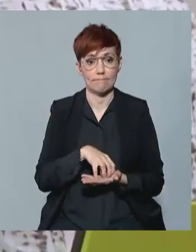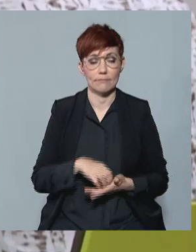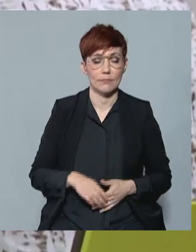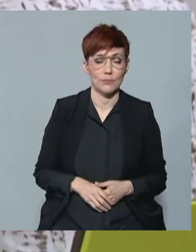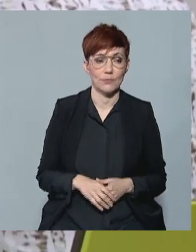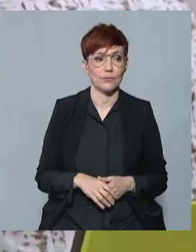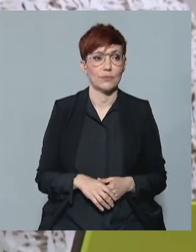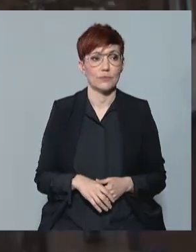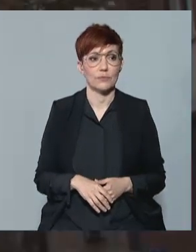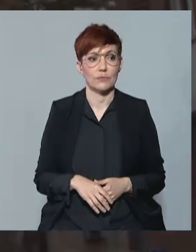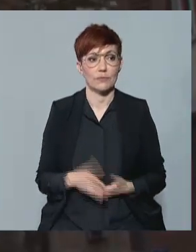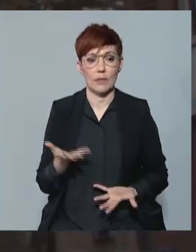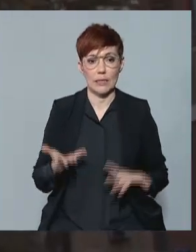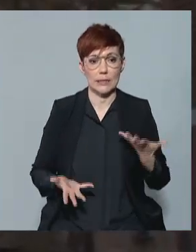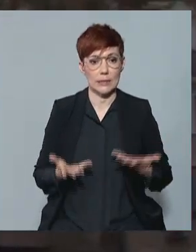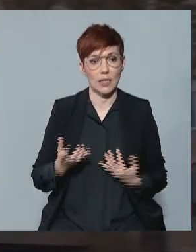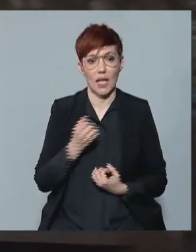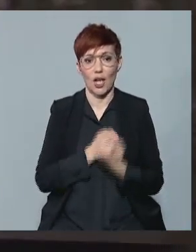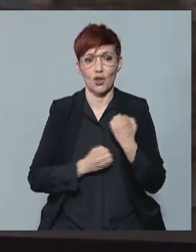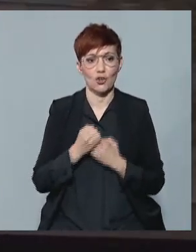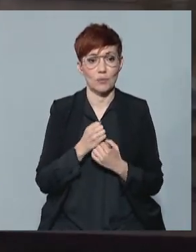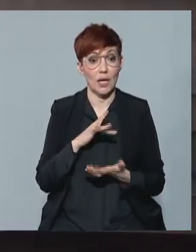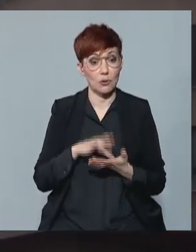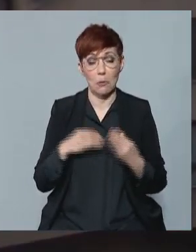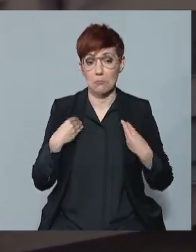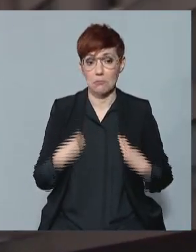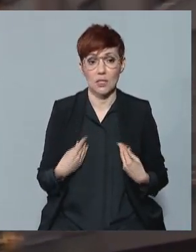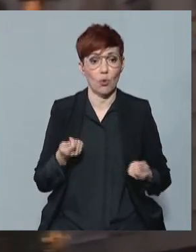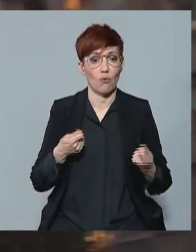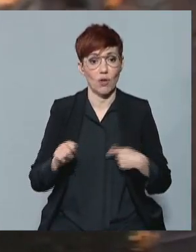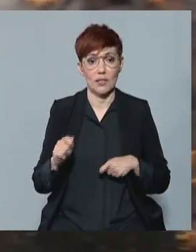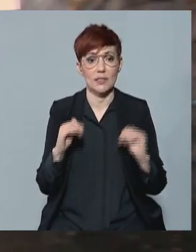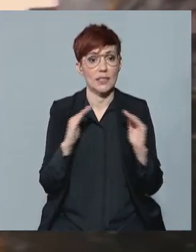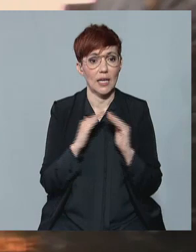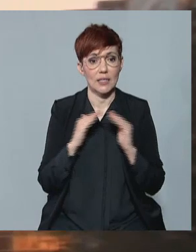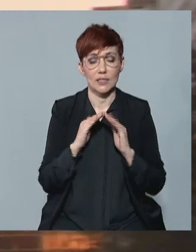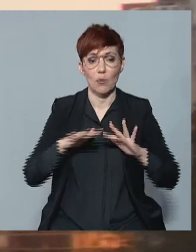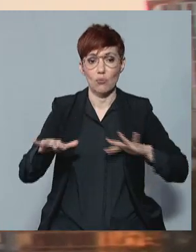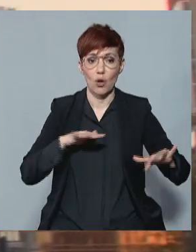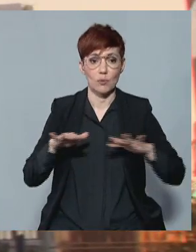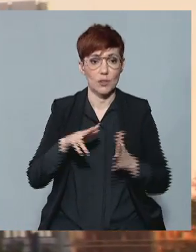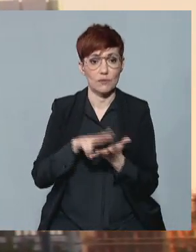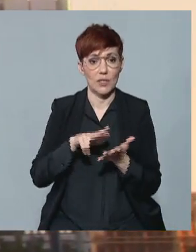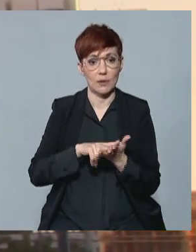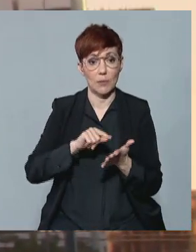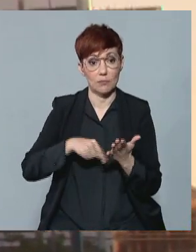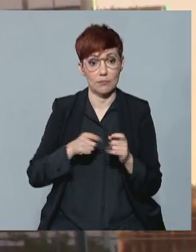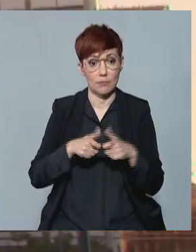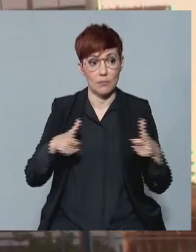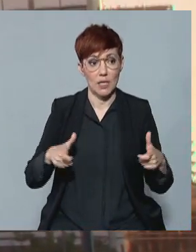la incertidumbre económica escapa por el momento el mercado inmobiliario en la región se mantiene la actividad y la firma de hipotecas Sube un